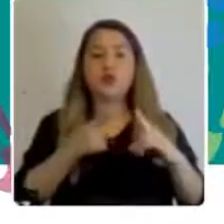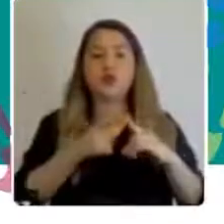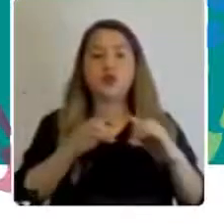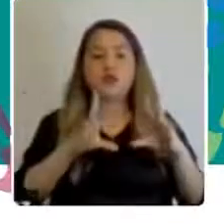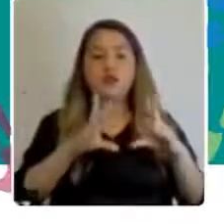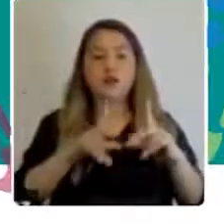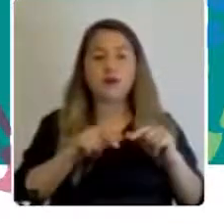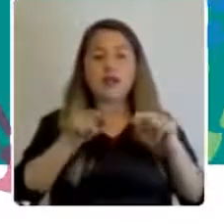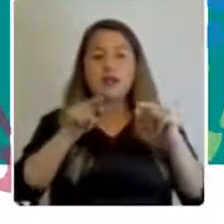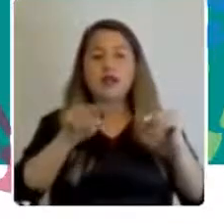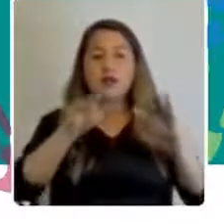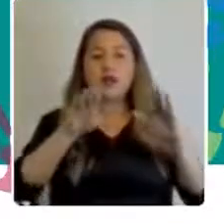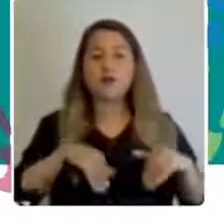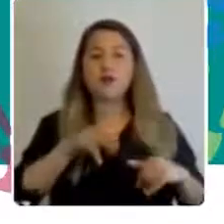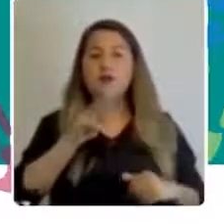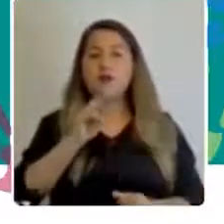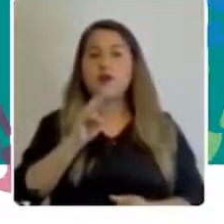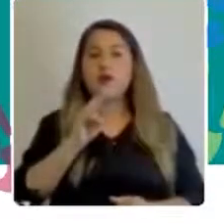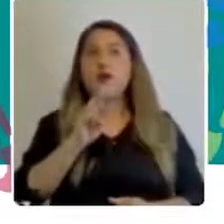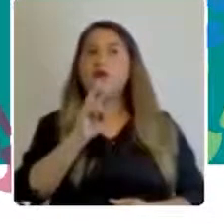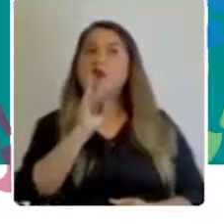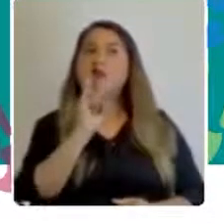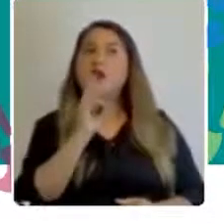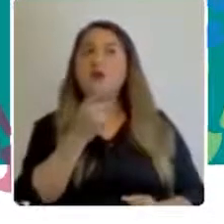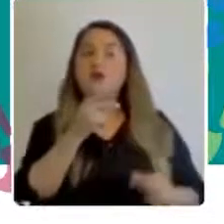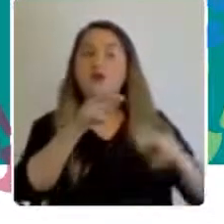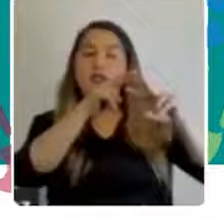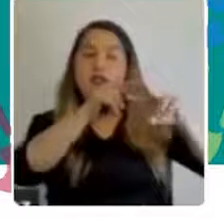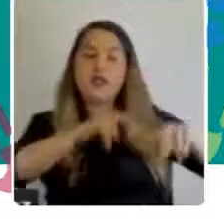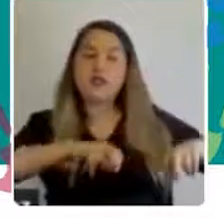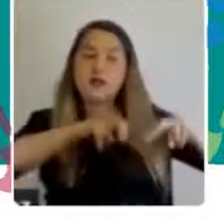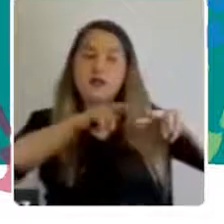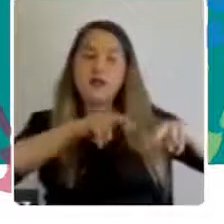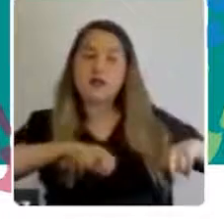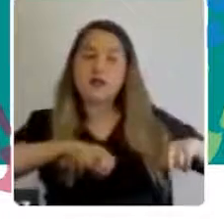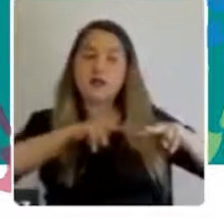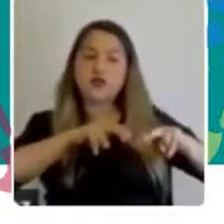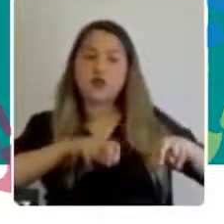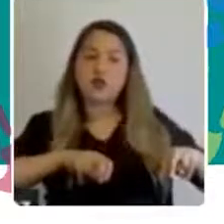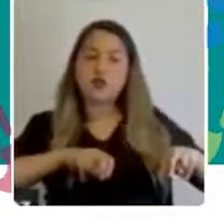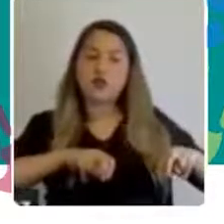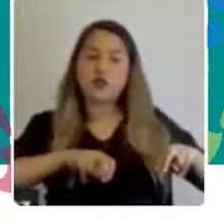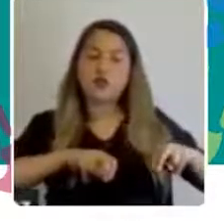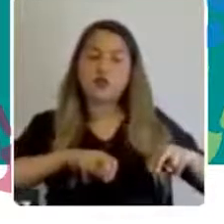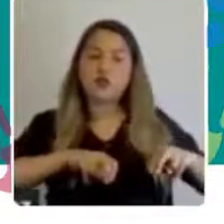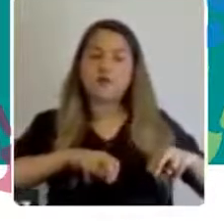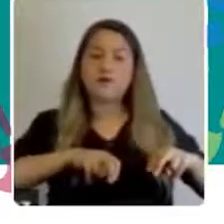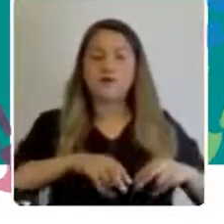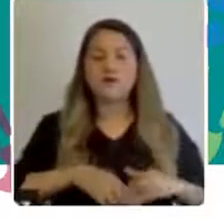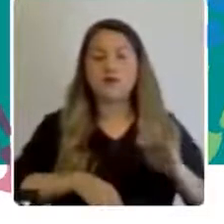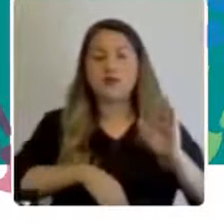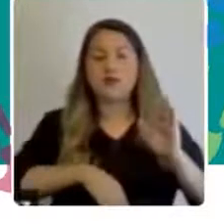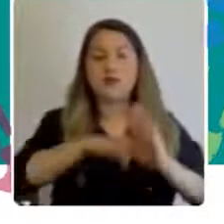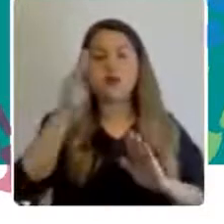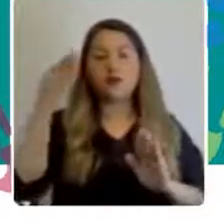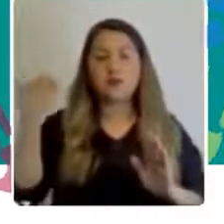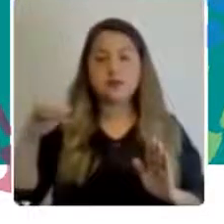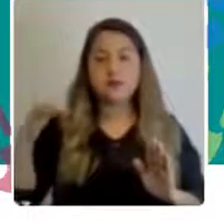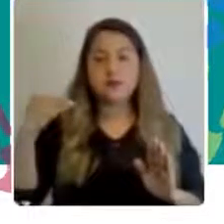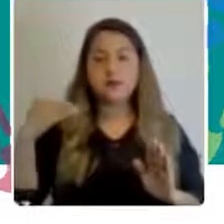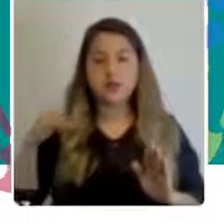investigación y que ayuden en las conferencias basadas en investigación, y lo más importante es